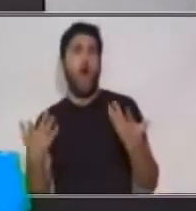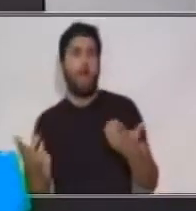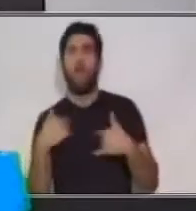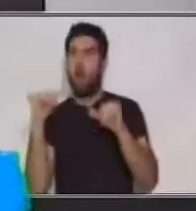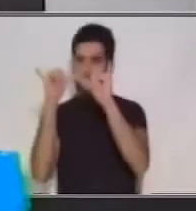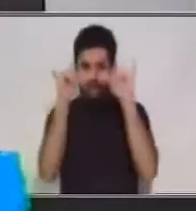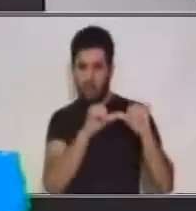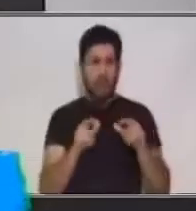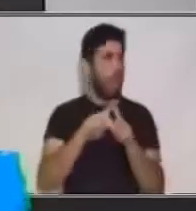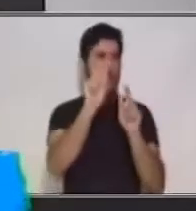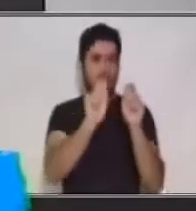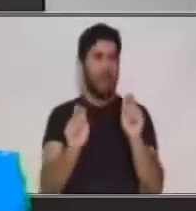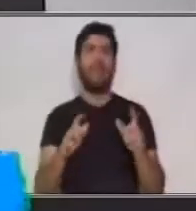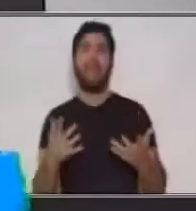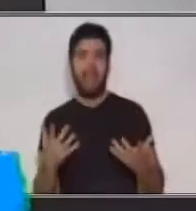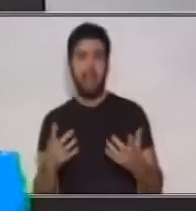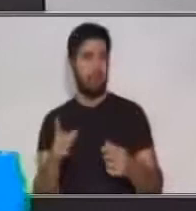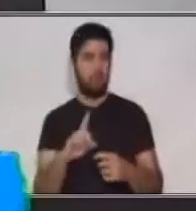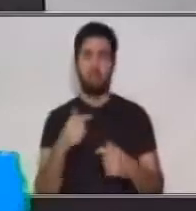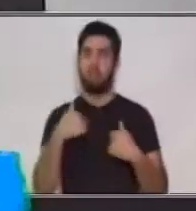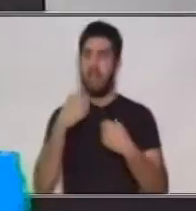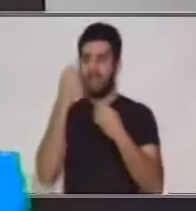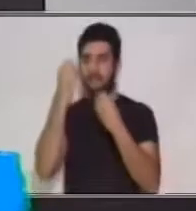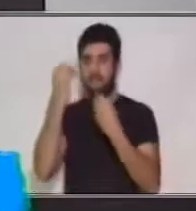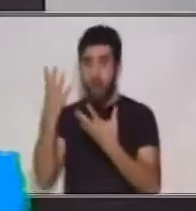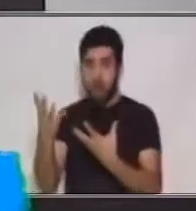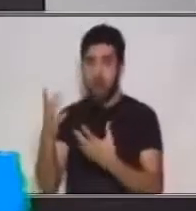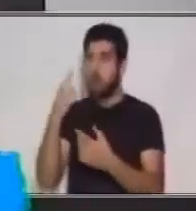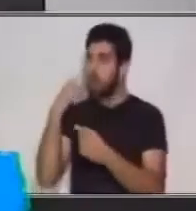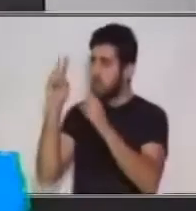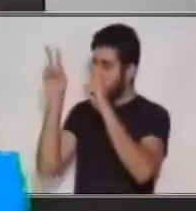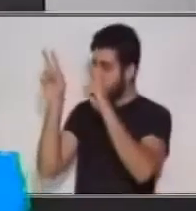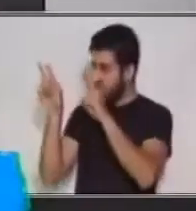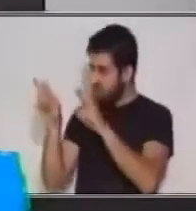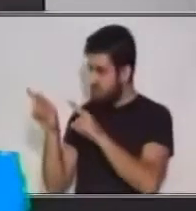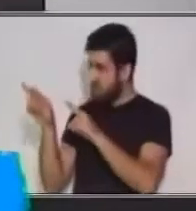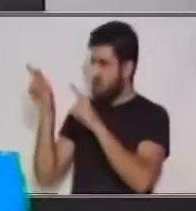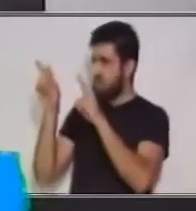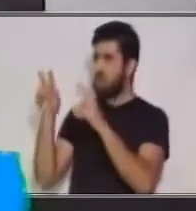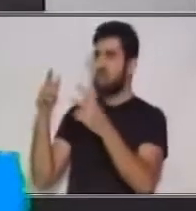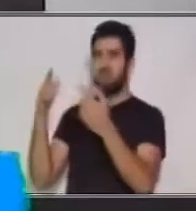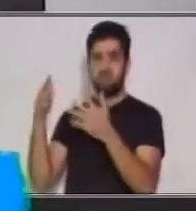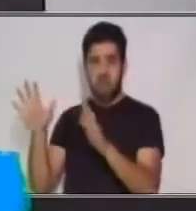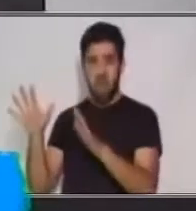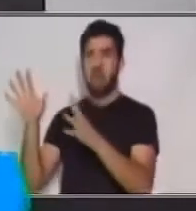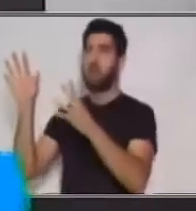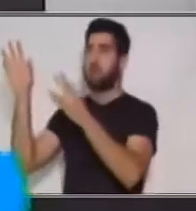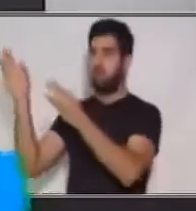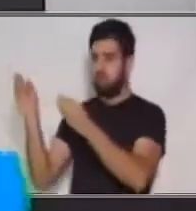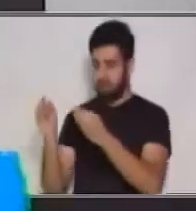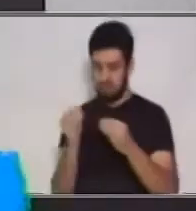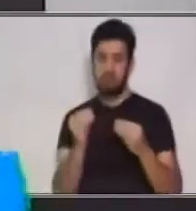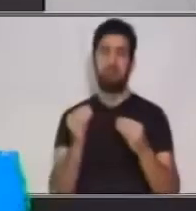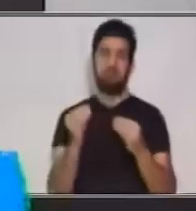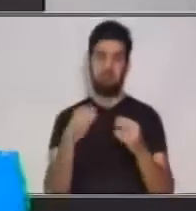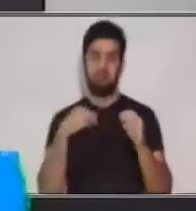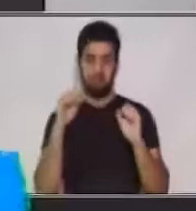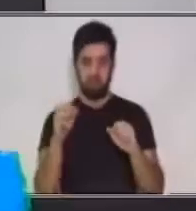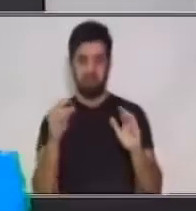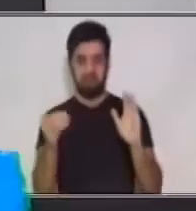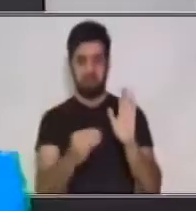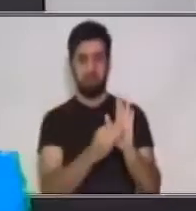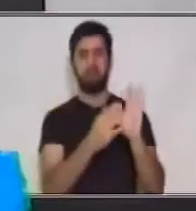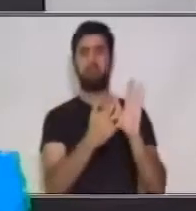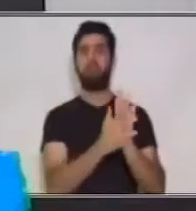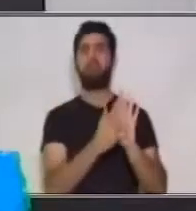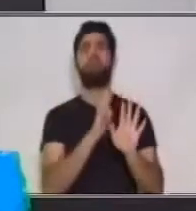medida, utilicé la información que me estaban dando mis figuras y apliqué los postulados